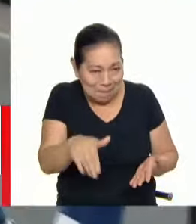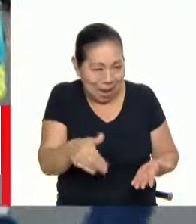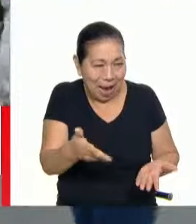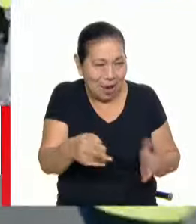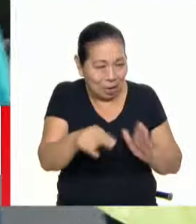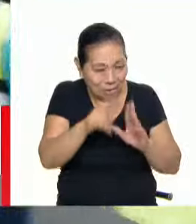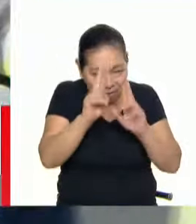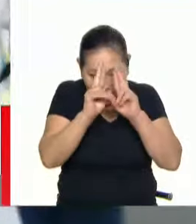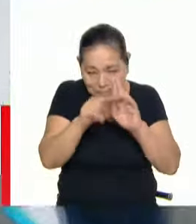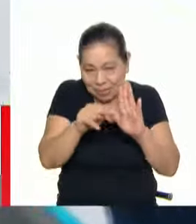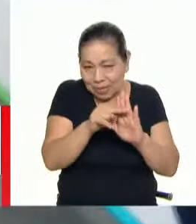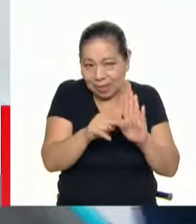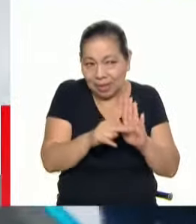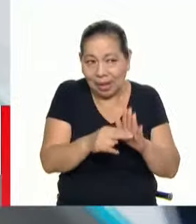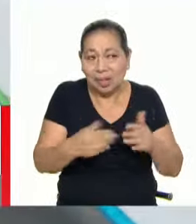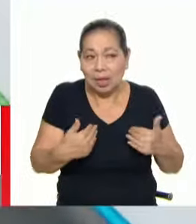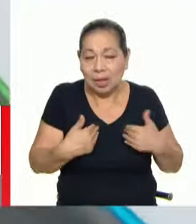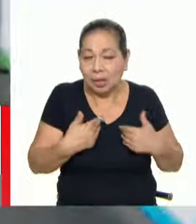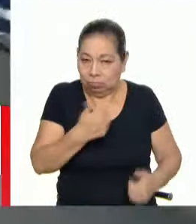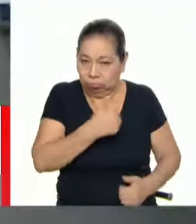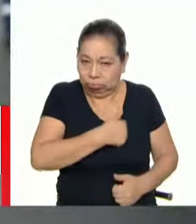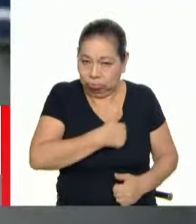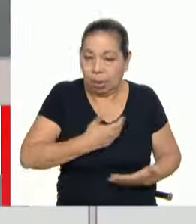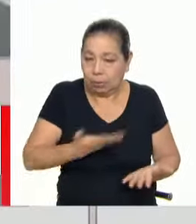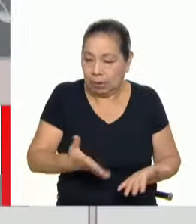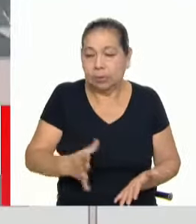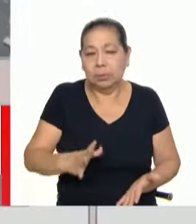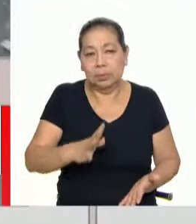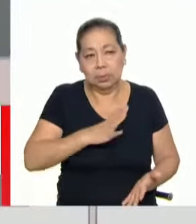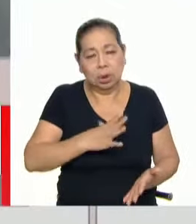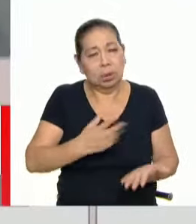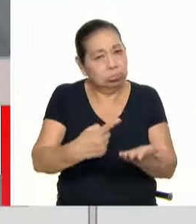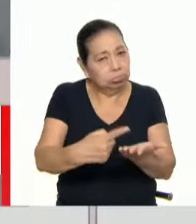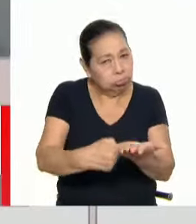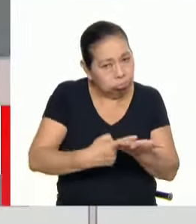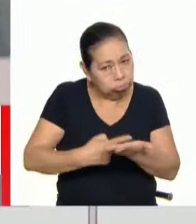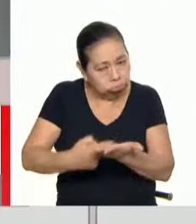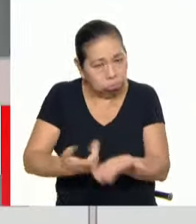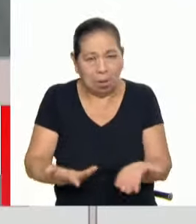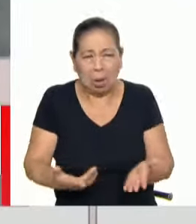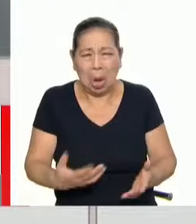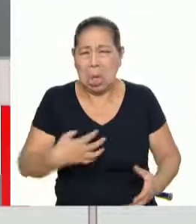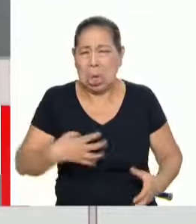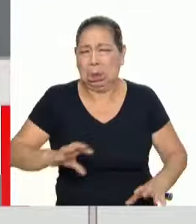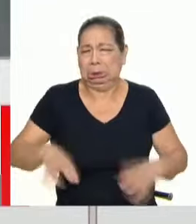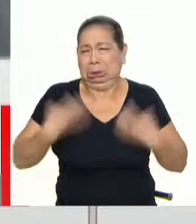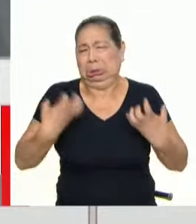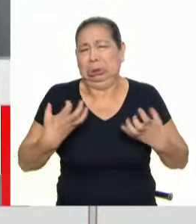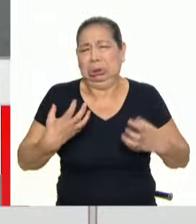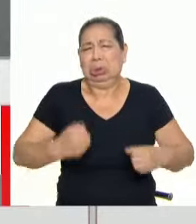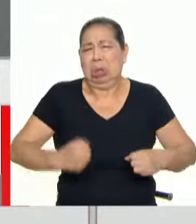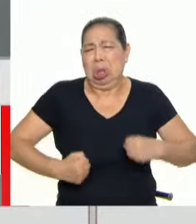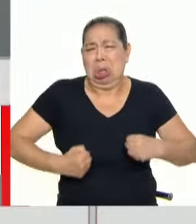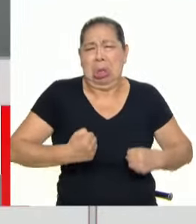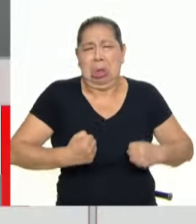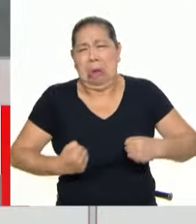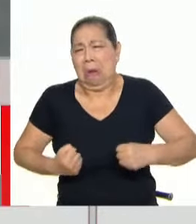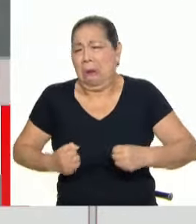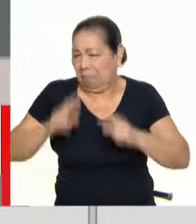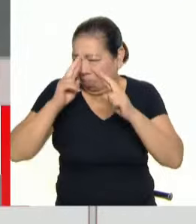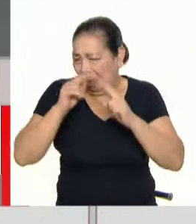la norma, pues al menos tener una actitud más conciliadora, ¿no? Sin embargo, muestra todo lo contrario, violento